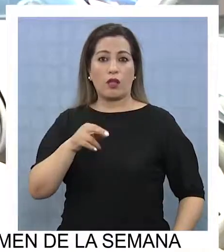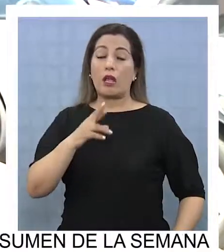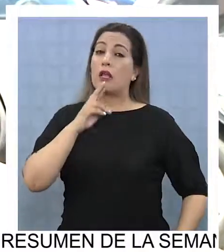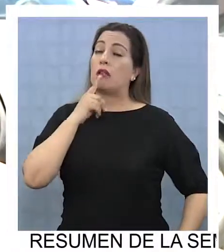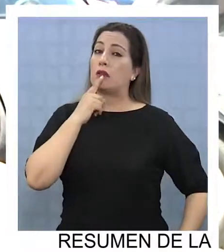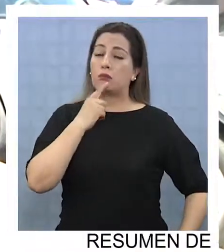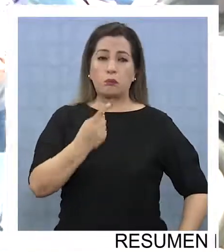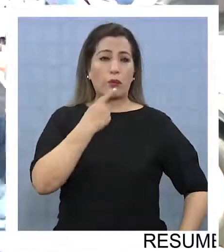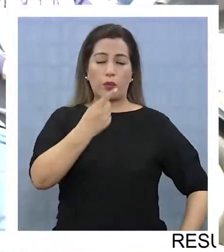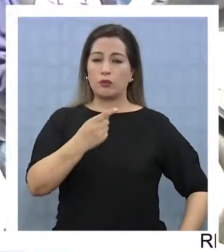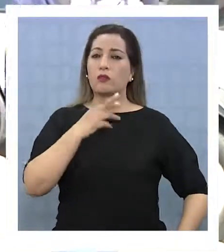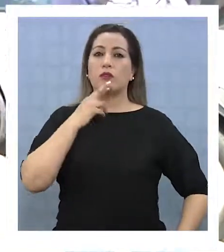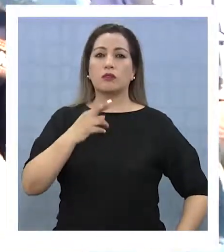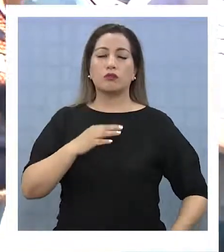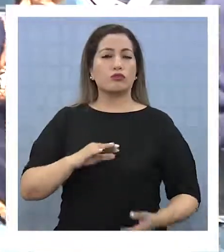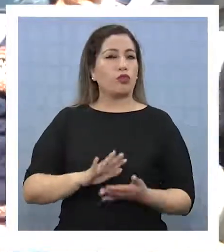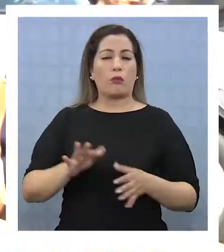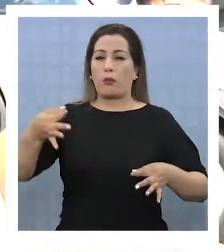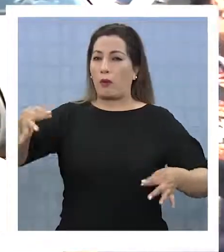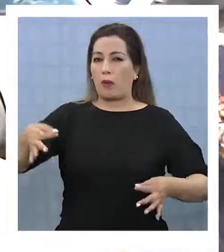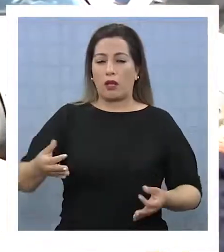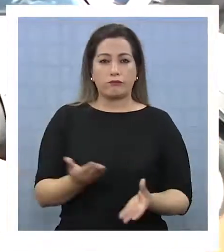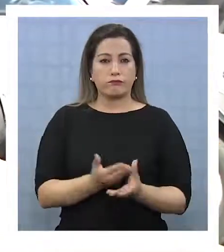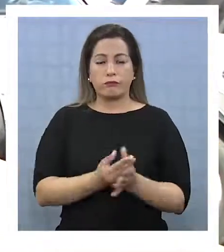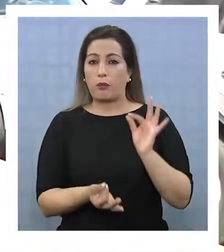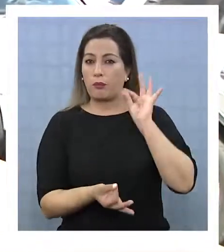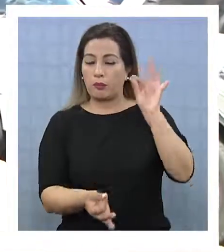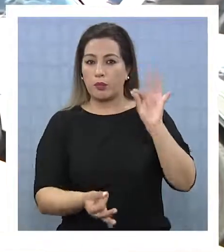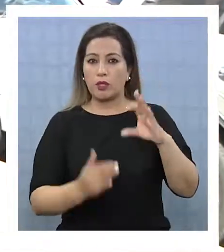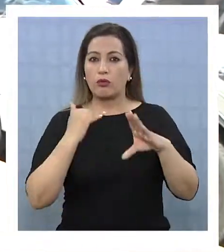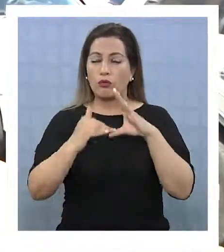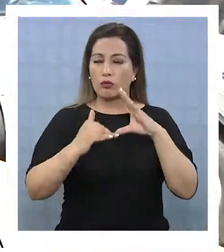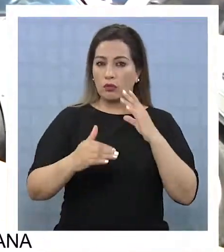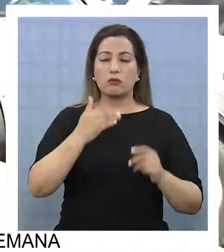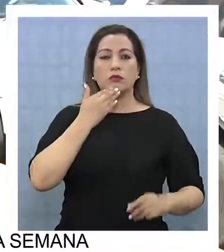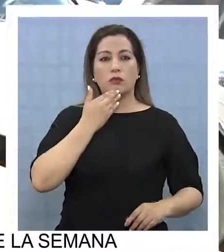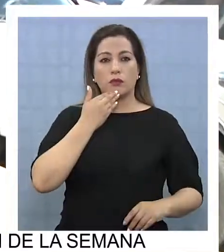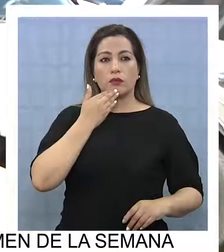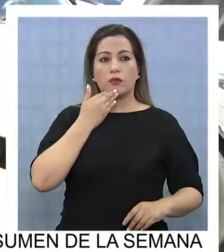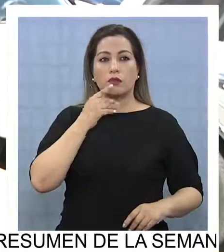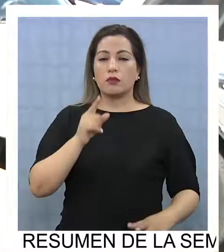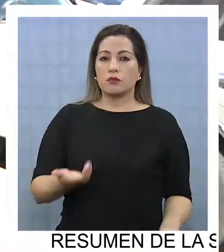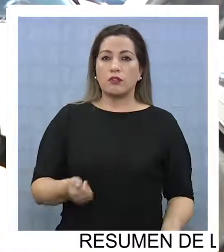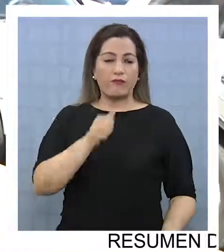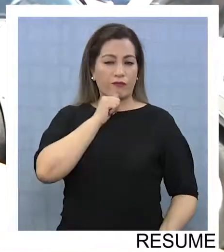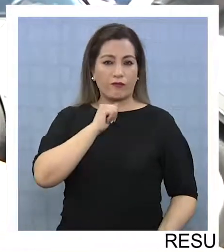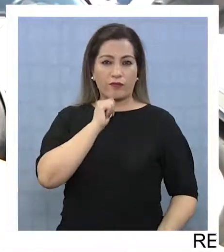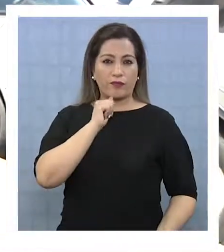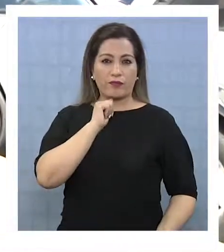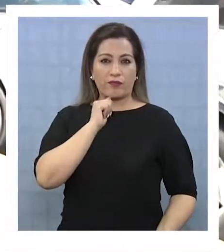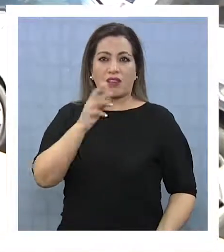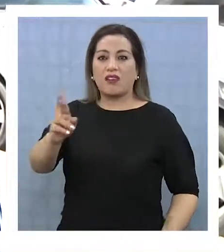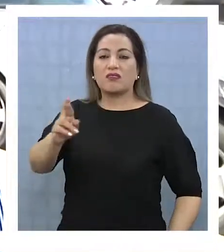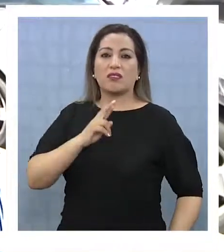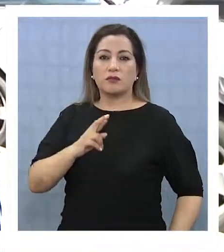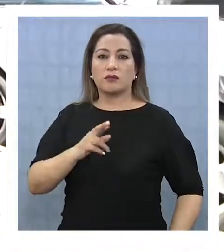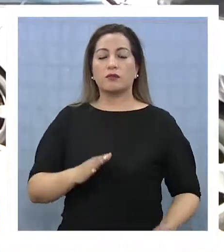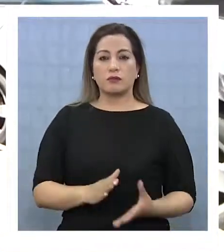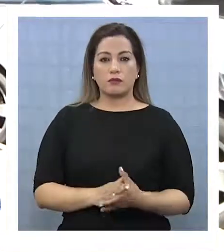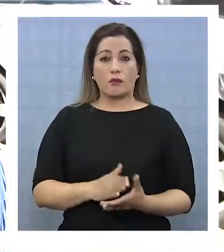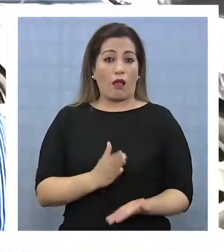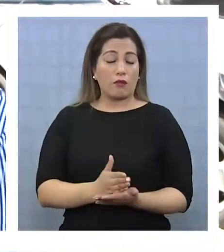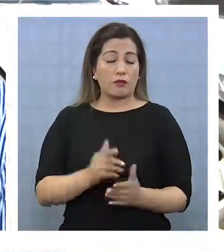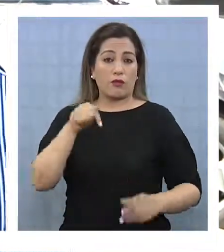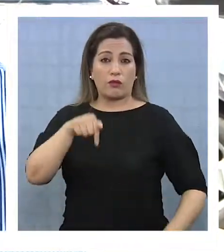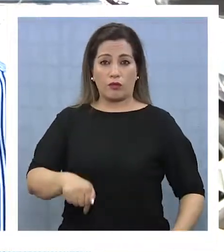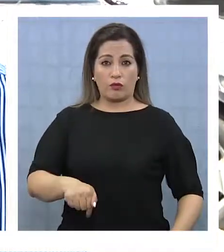responsable, con documentos, correos y ese tipo de cosas, y estas consultas no han sido respondidas, valga la redundancia, hasta el